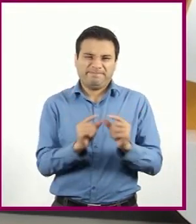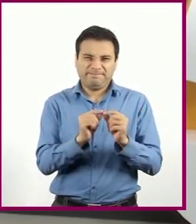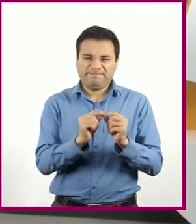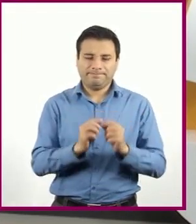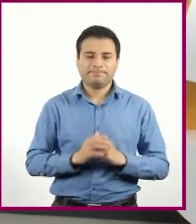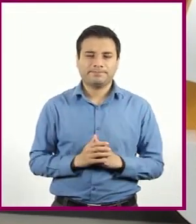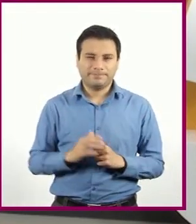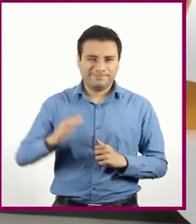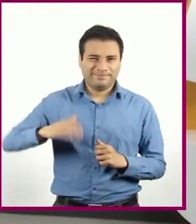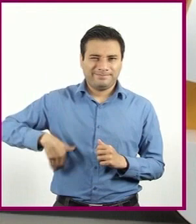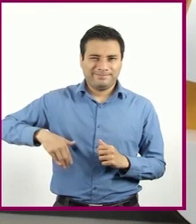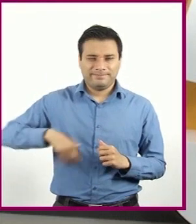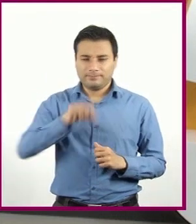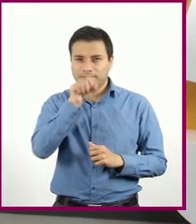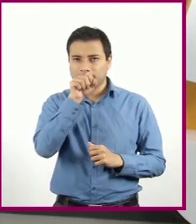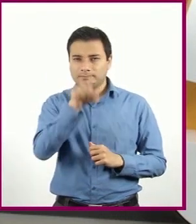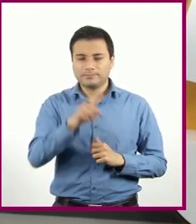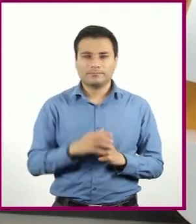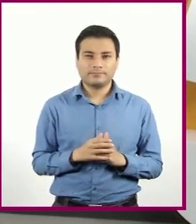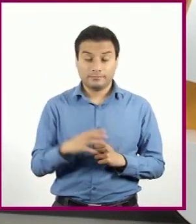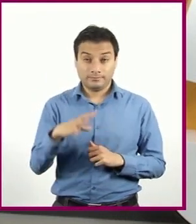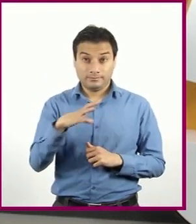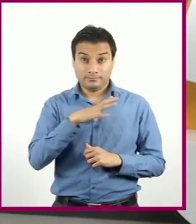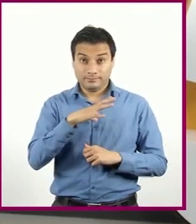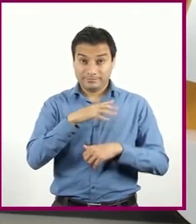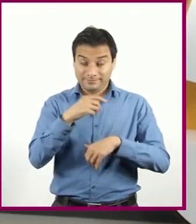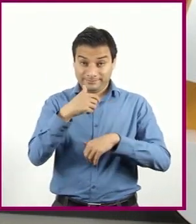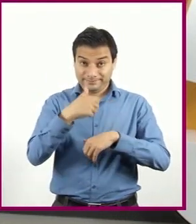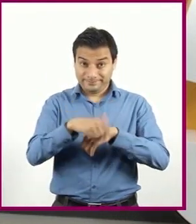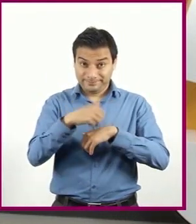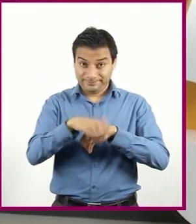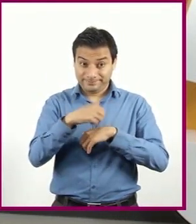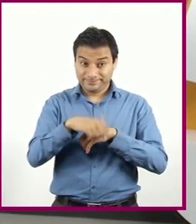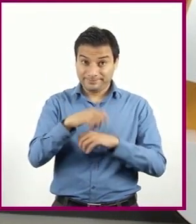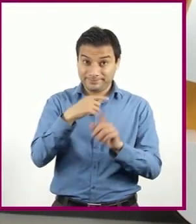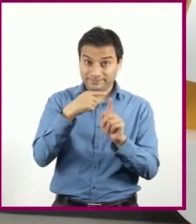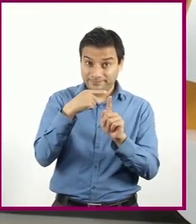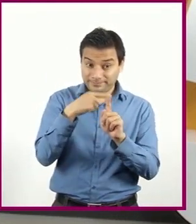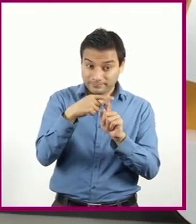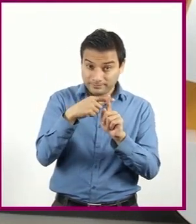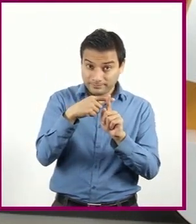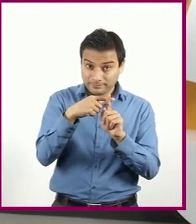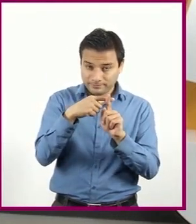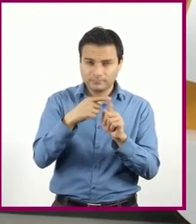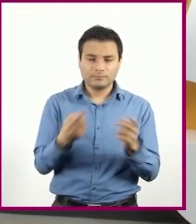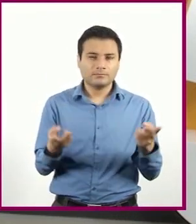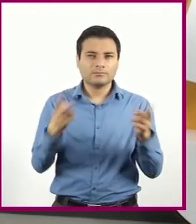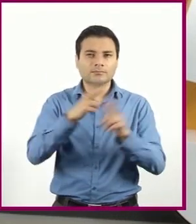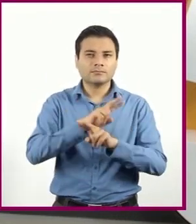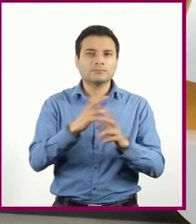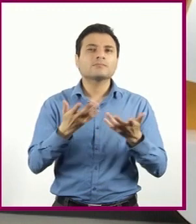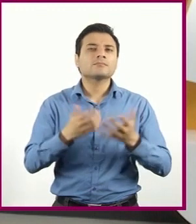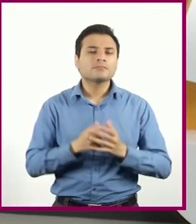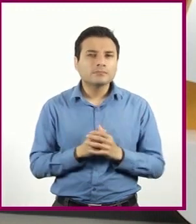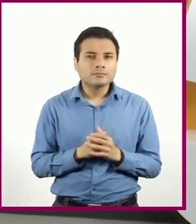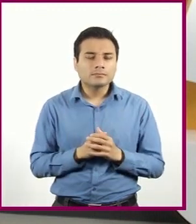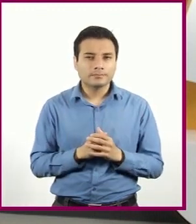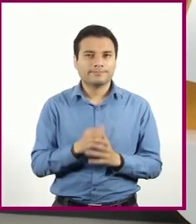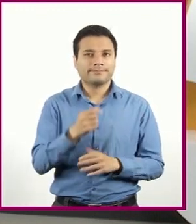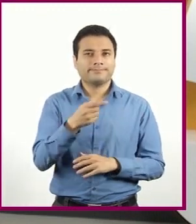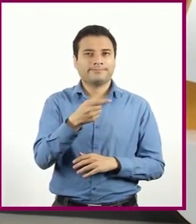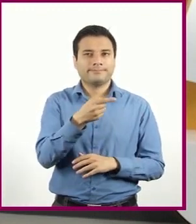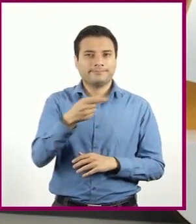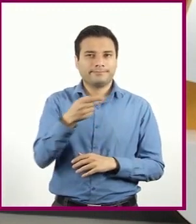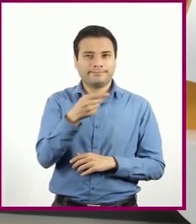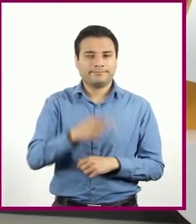realizar. Pues, cuando hay un número sumando en un miembro de la igualdad, al hacer la operación inversa, pareciera como